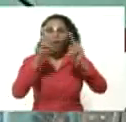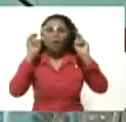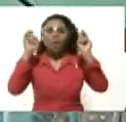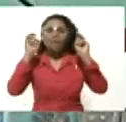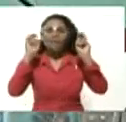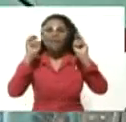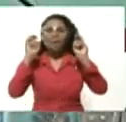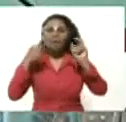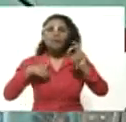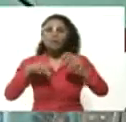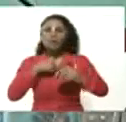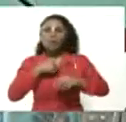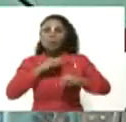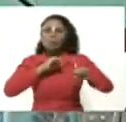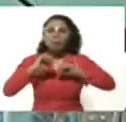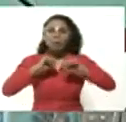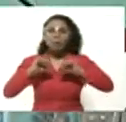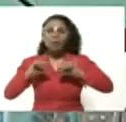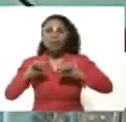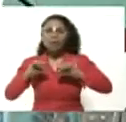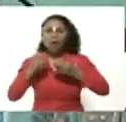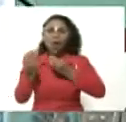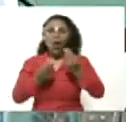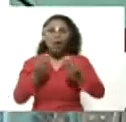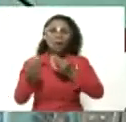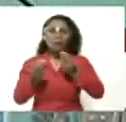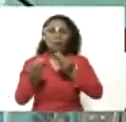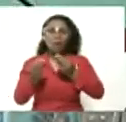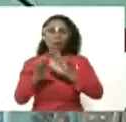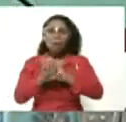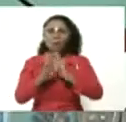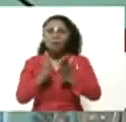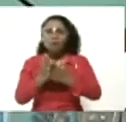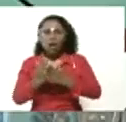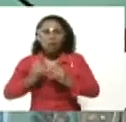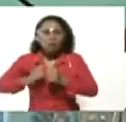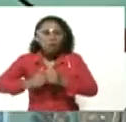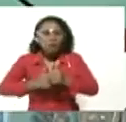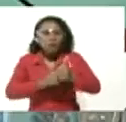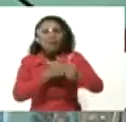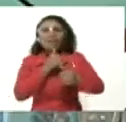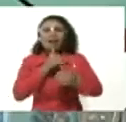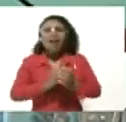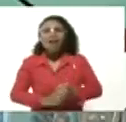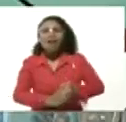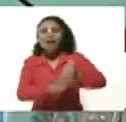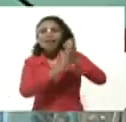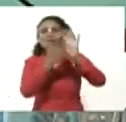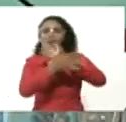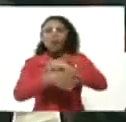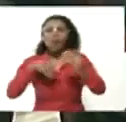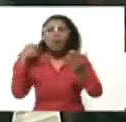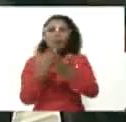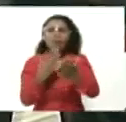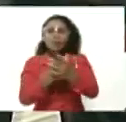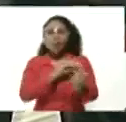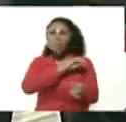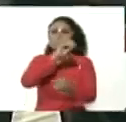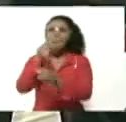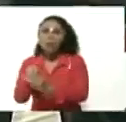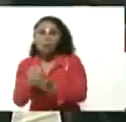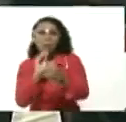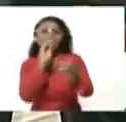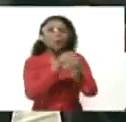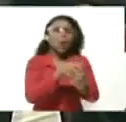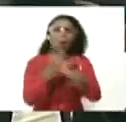nos íbamos a mover el resto del planeta. Estados Unidos ha sostenido su posición imperial justificando sus invasiones y sus ataques